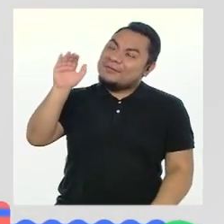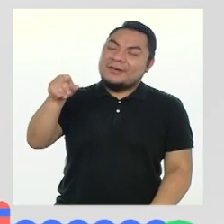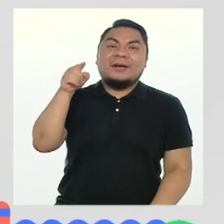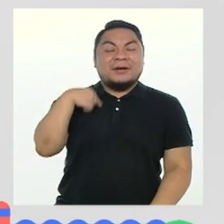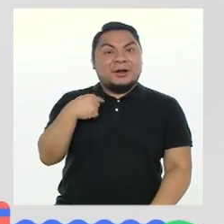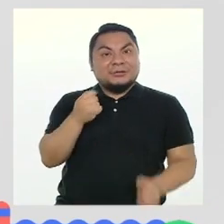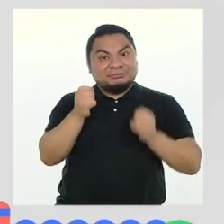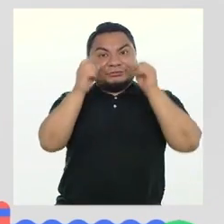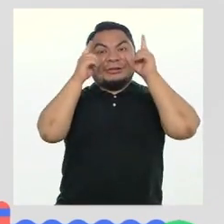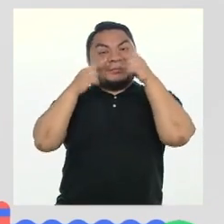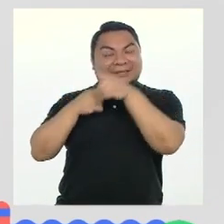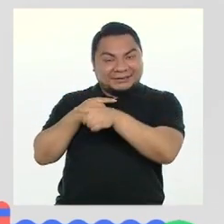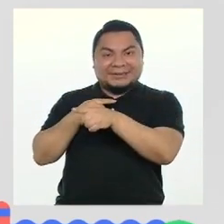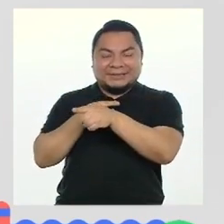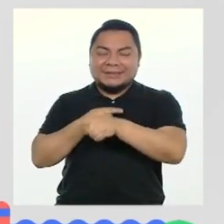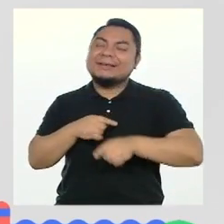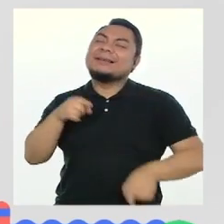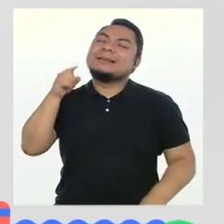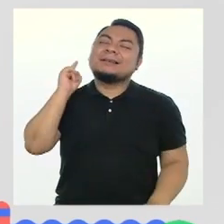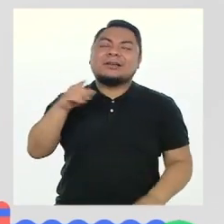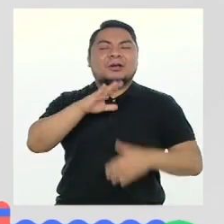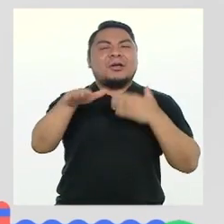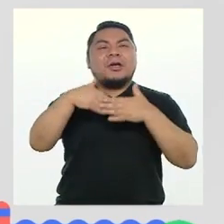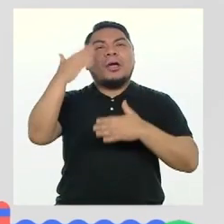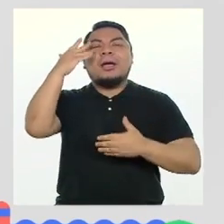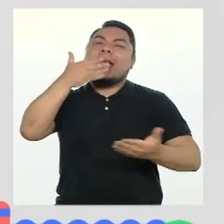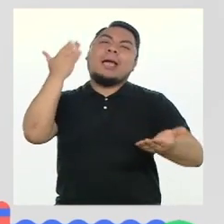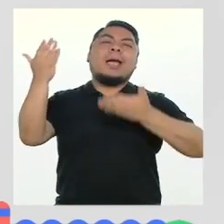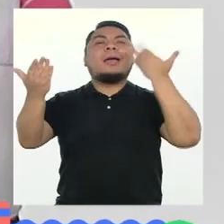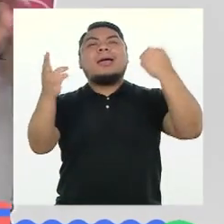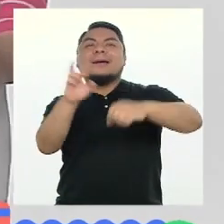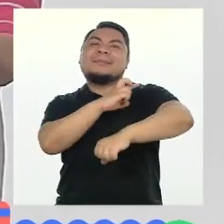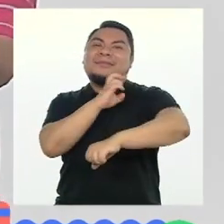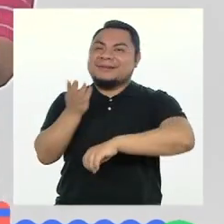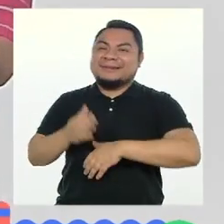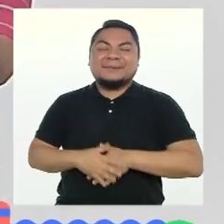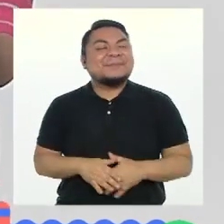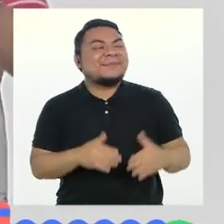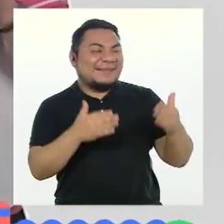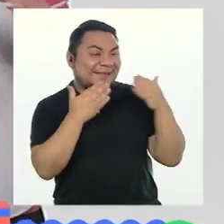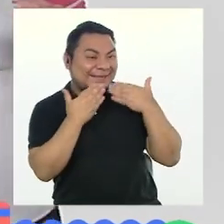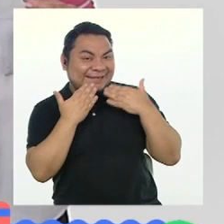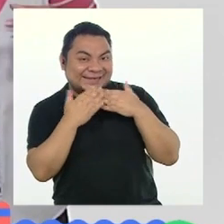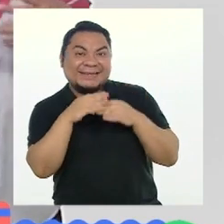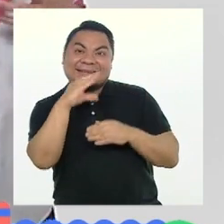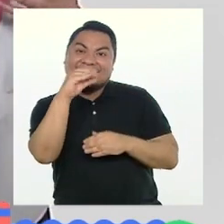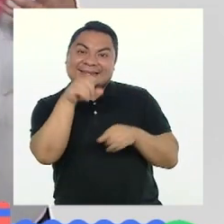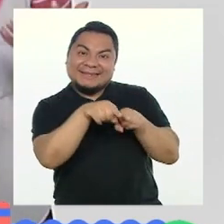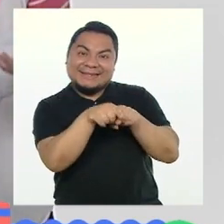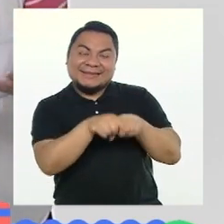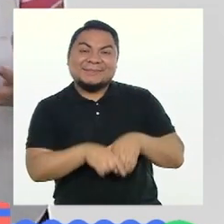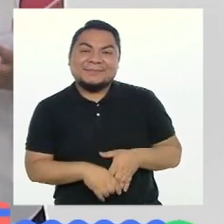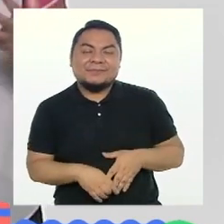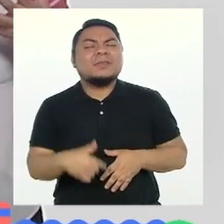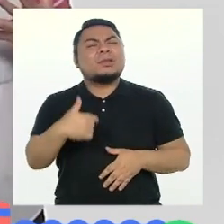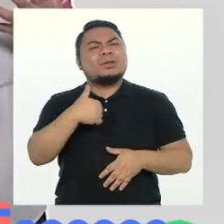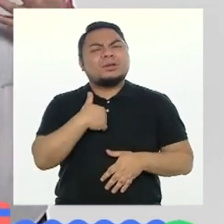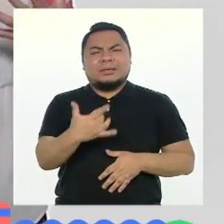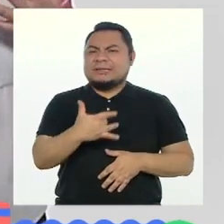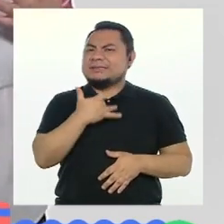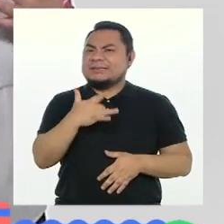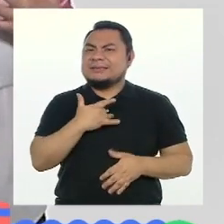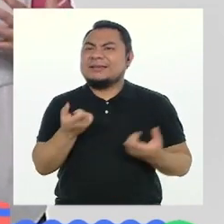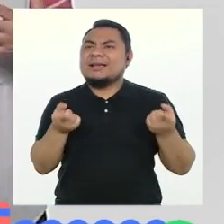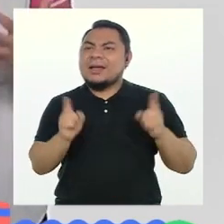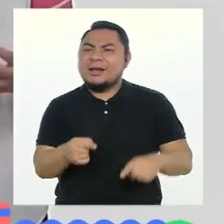¡Estoy sorprendido! ¡Eres toda una poeta! Muchas gracias, Calcetín. Esto es lo que siento cada vez